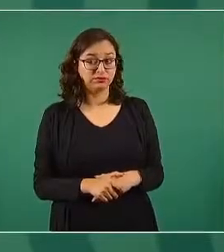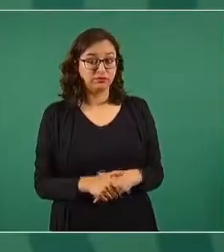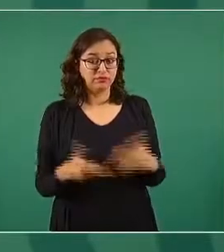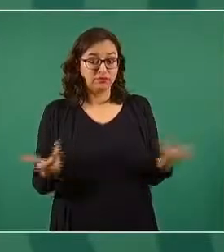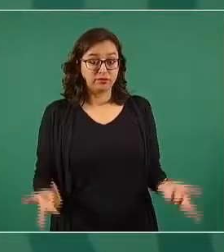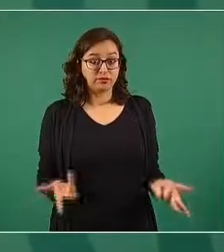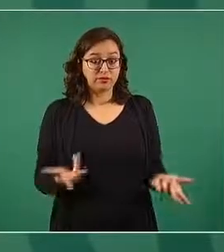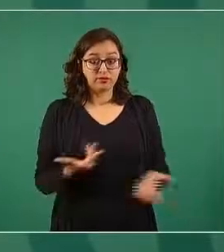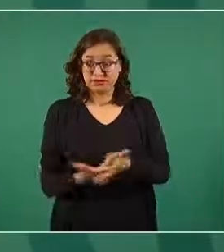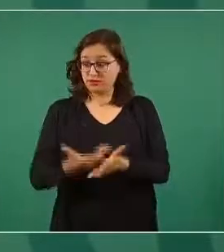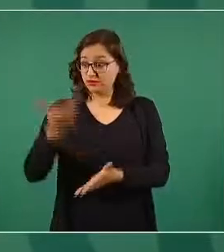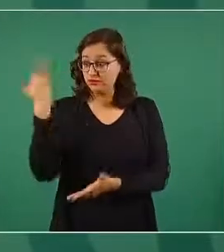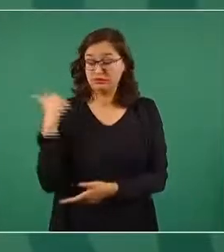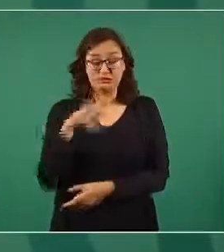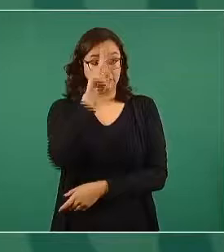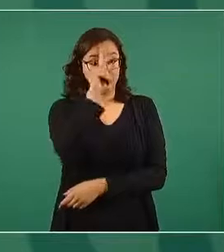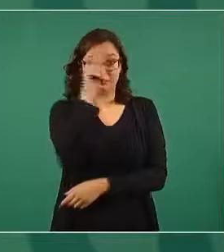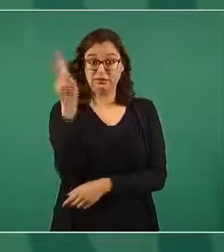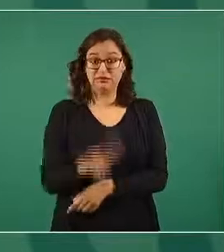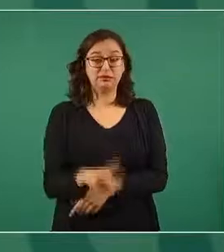una plaga,